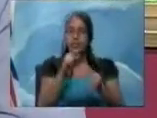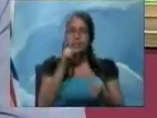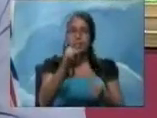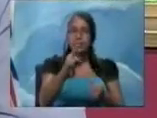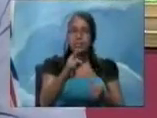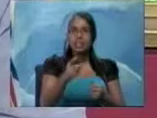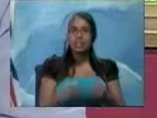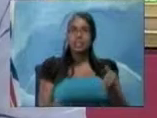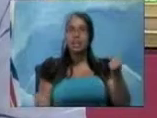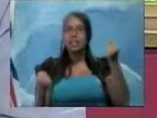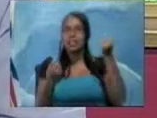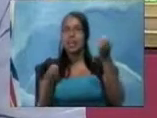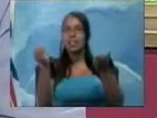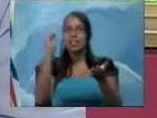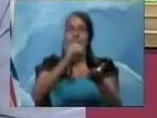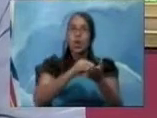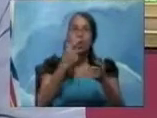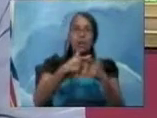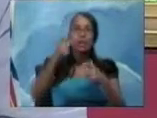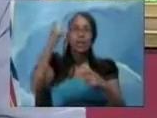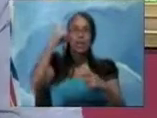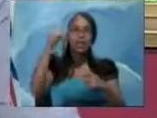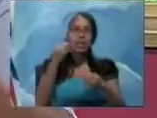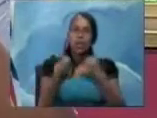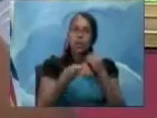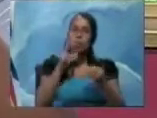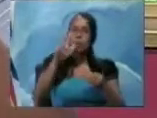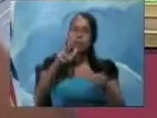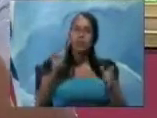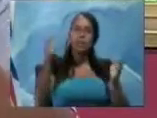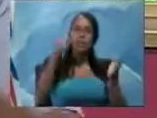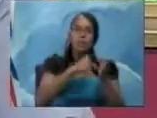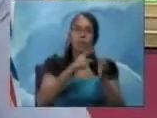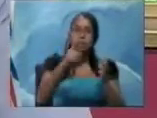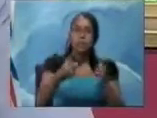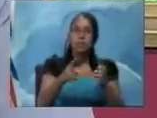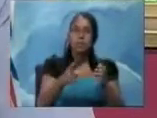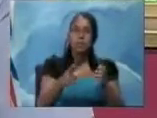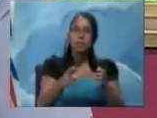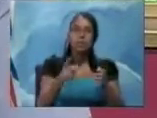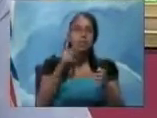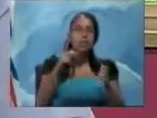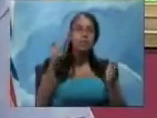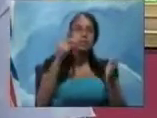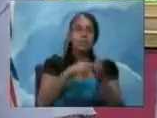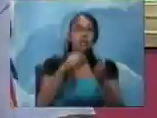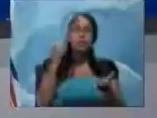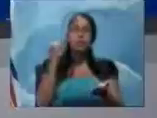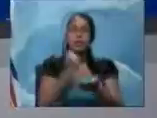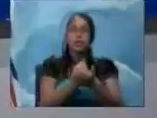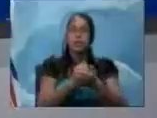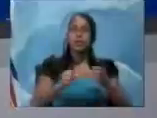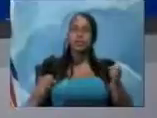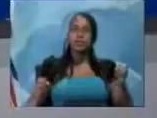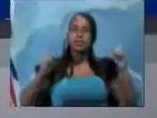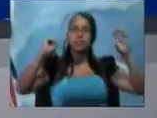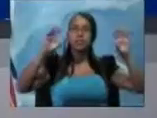se añadieron aquel día como 3000 personas aleluya alelu